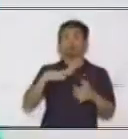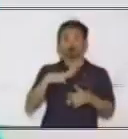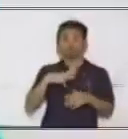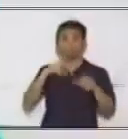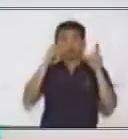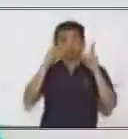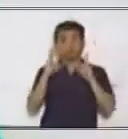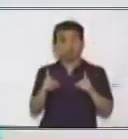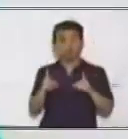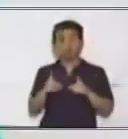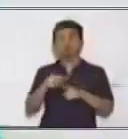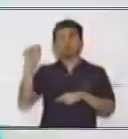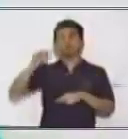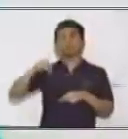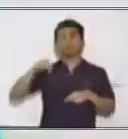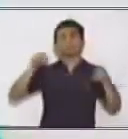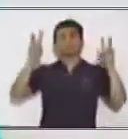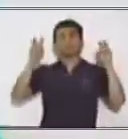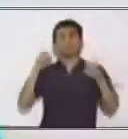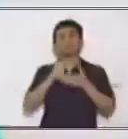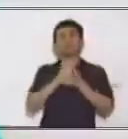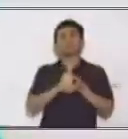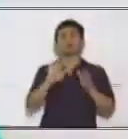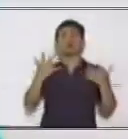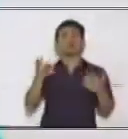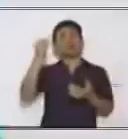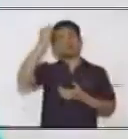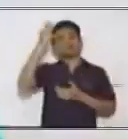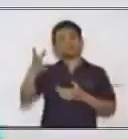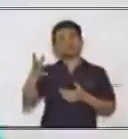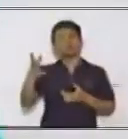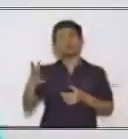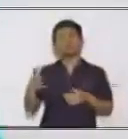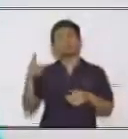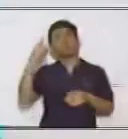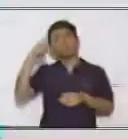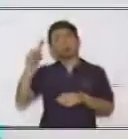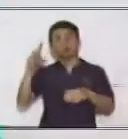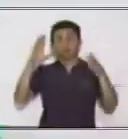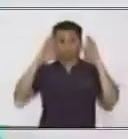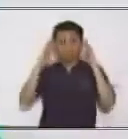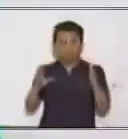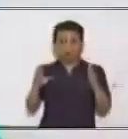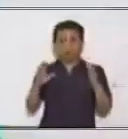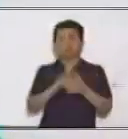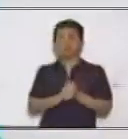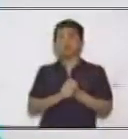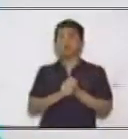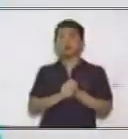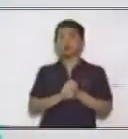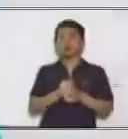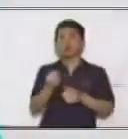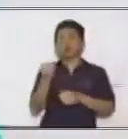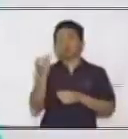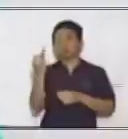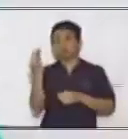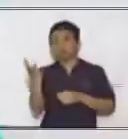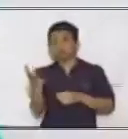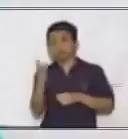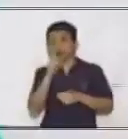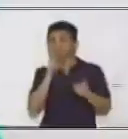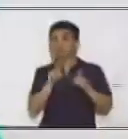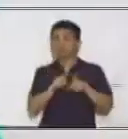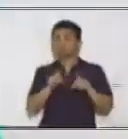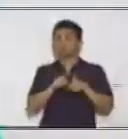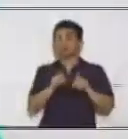discapacidad, este tema les ayudará a ejercitar habilidades y destrezas como la atención, la habilidad numérica y la